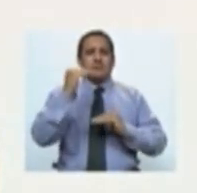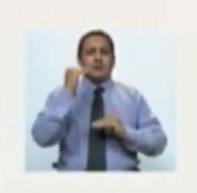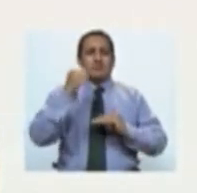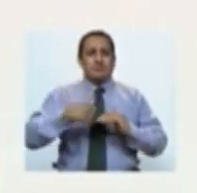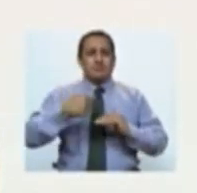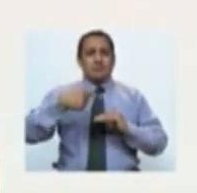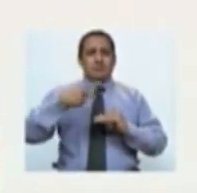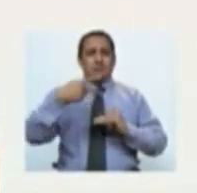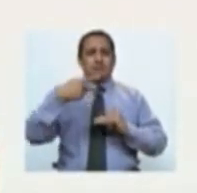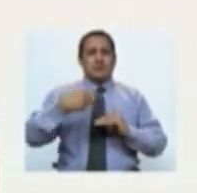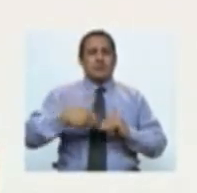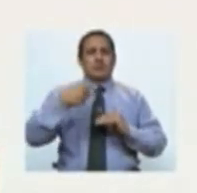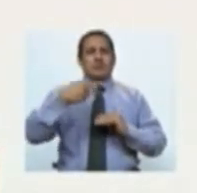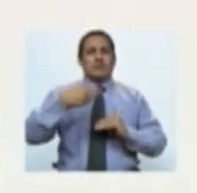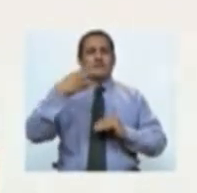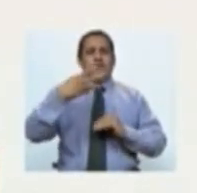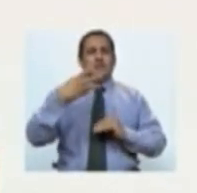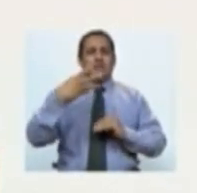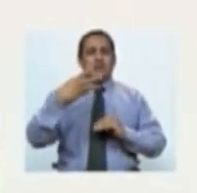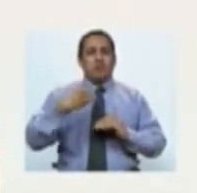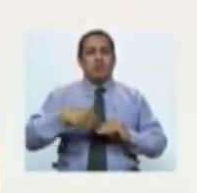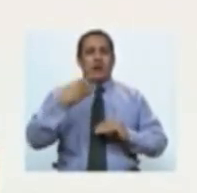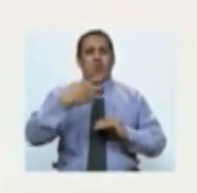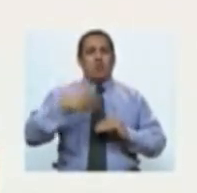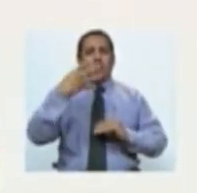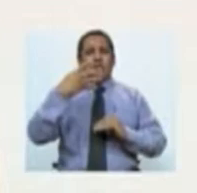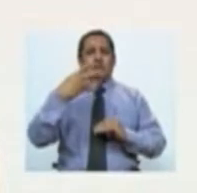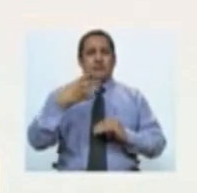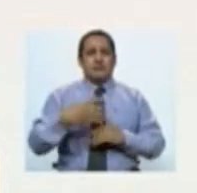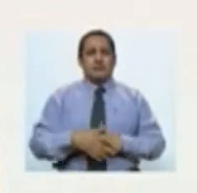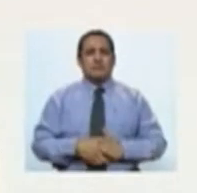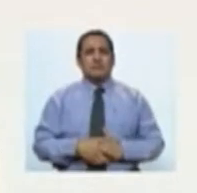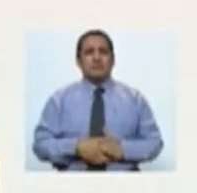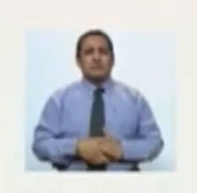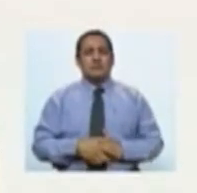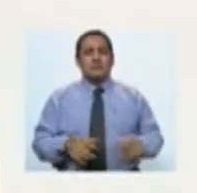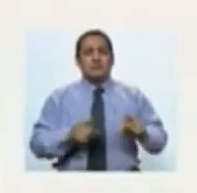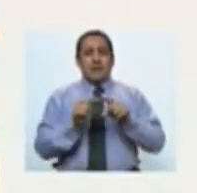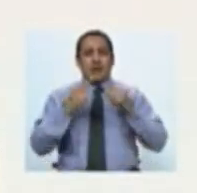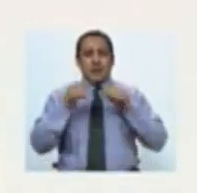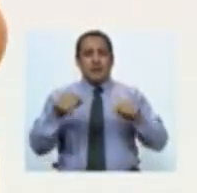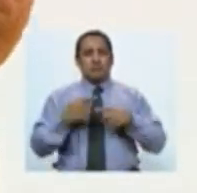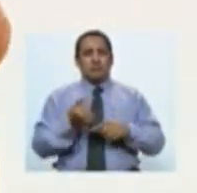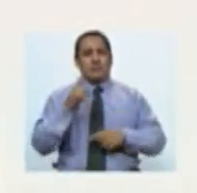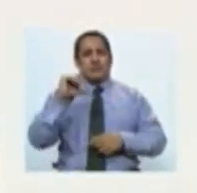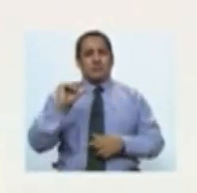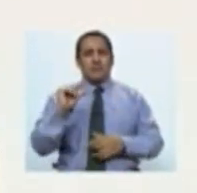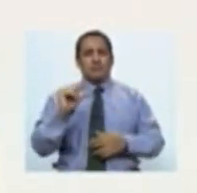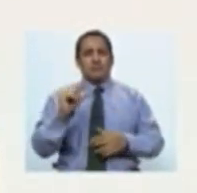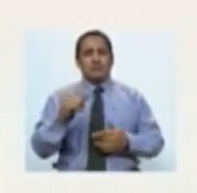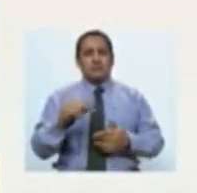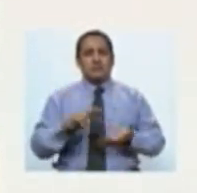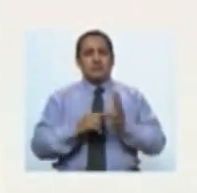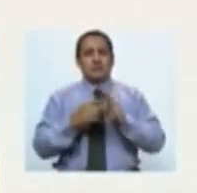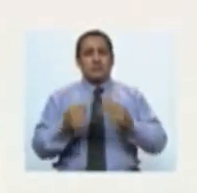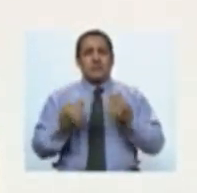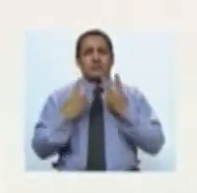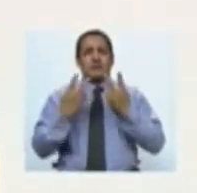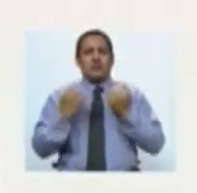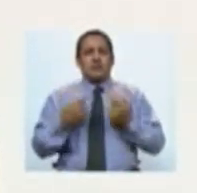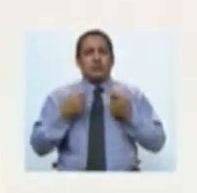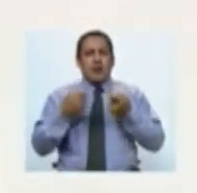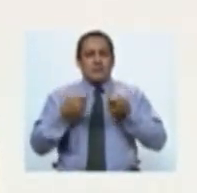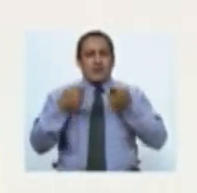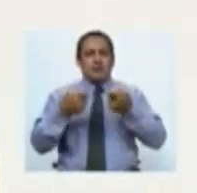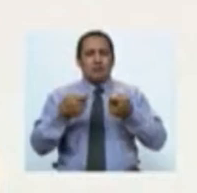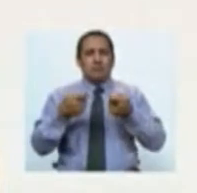de la primera a la segunda, de la segunda a la tercera, o de la tercera a la cuarta, ¿no? Ya. Y entonces esos también cuestan menos, ¿no? Entonces también